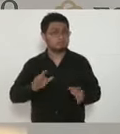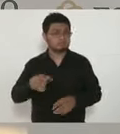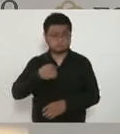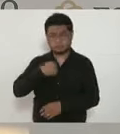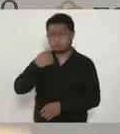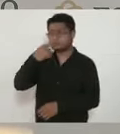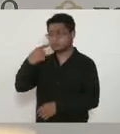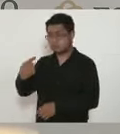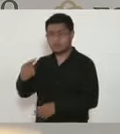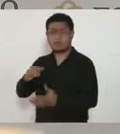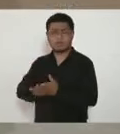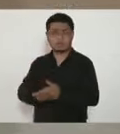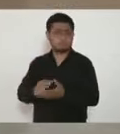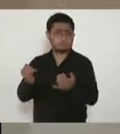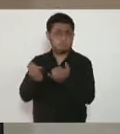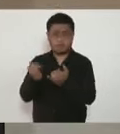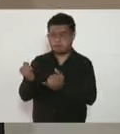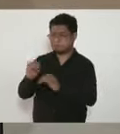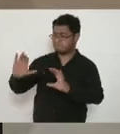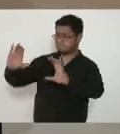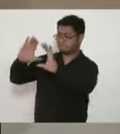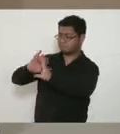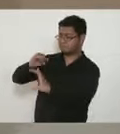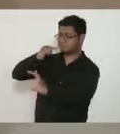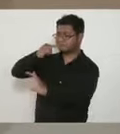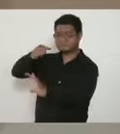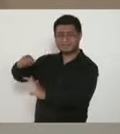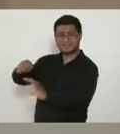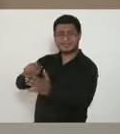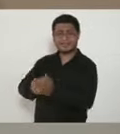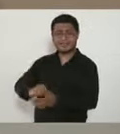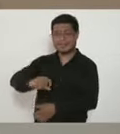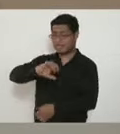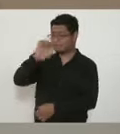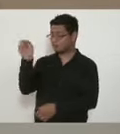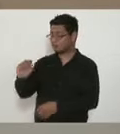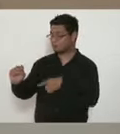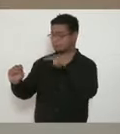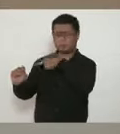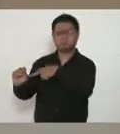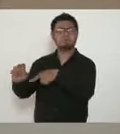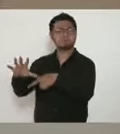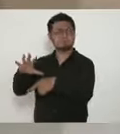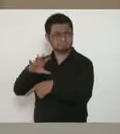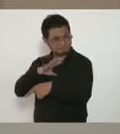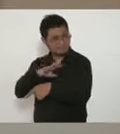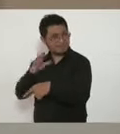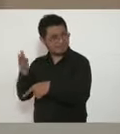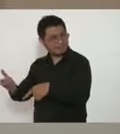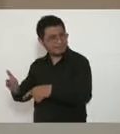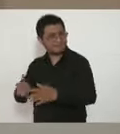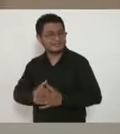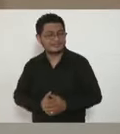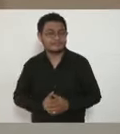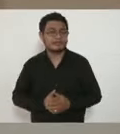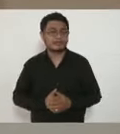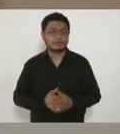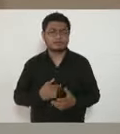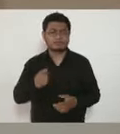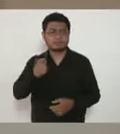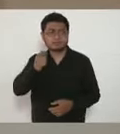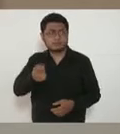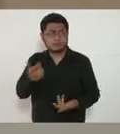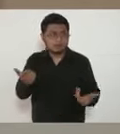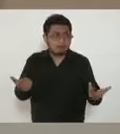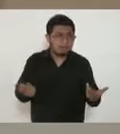la canción de Serrat, el sur también existe. Esto no significa abandonar